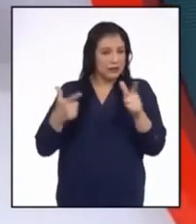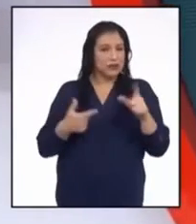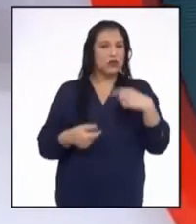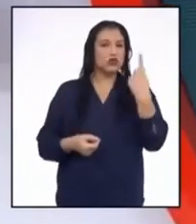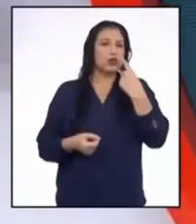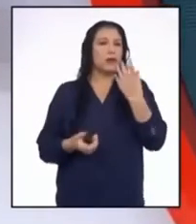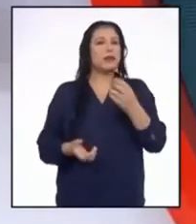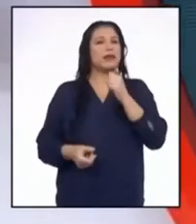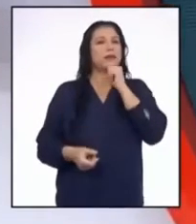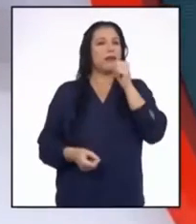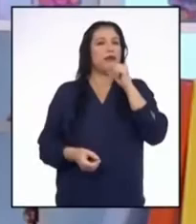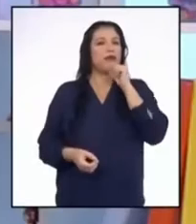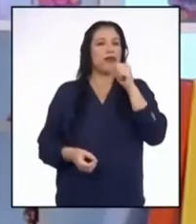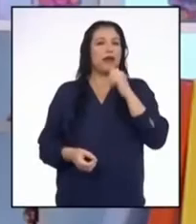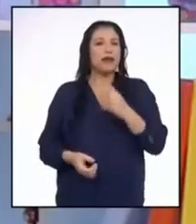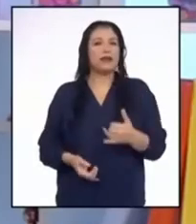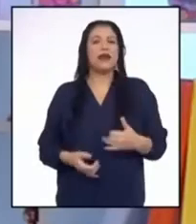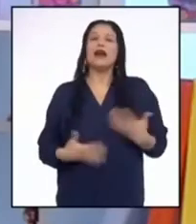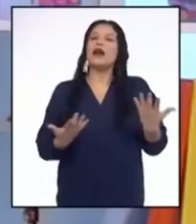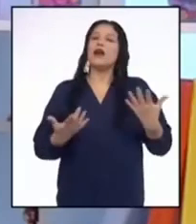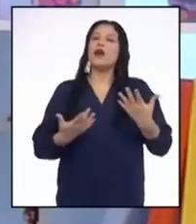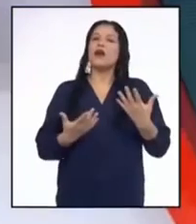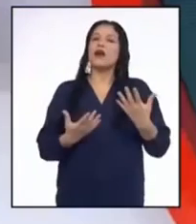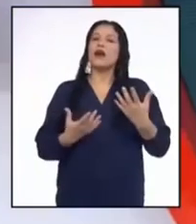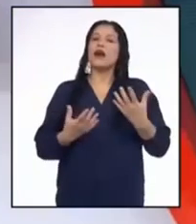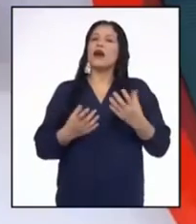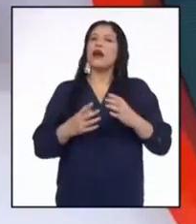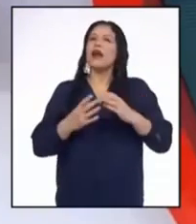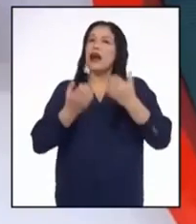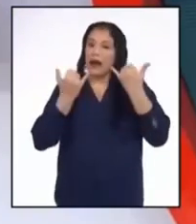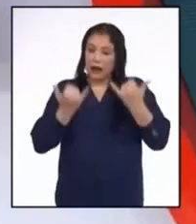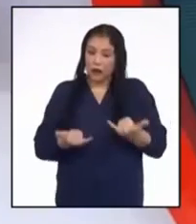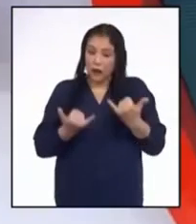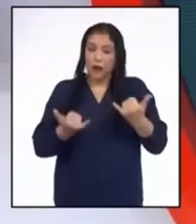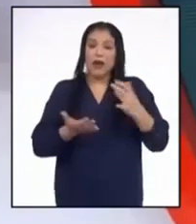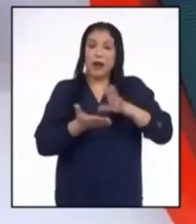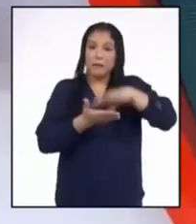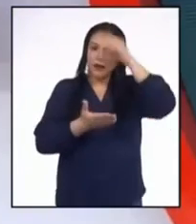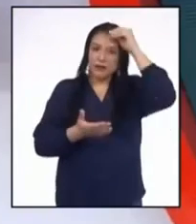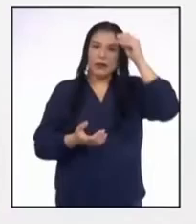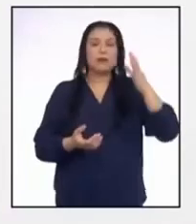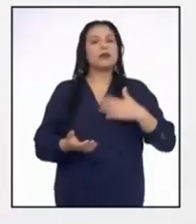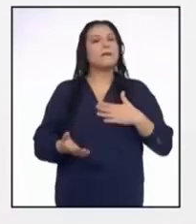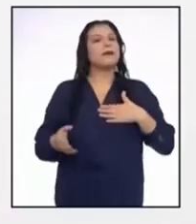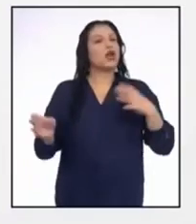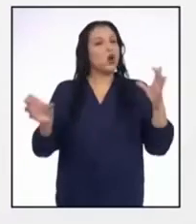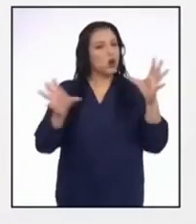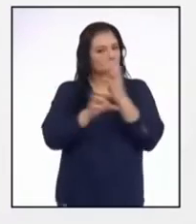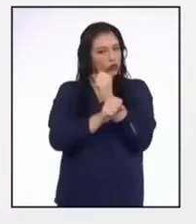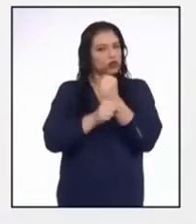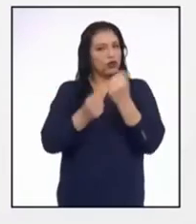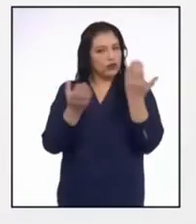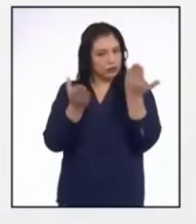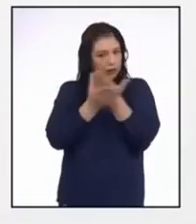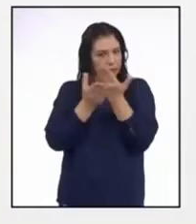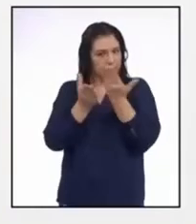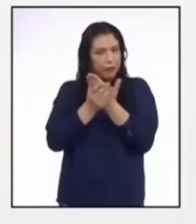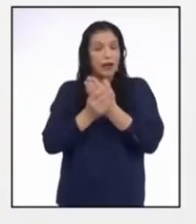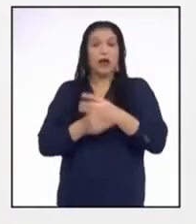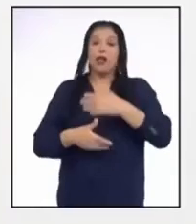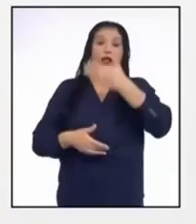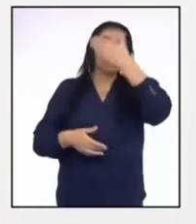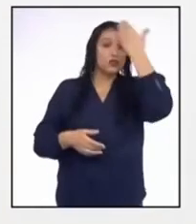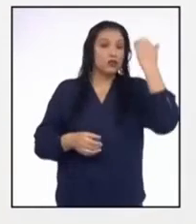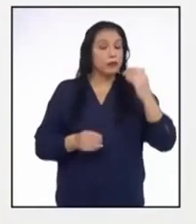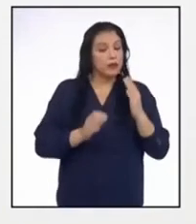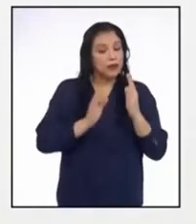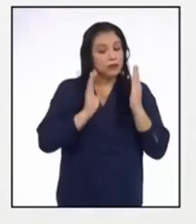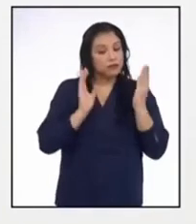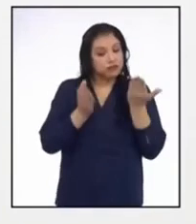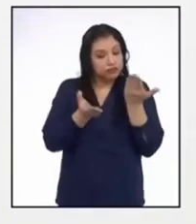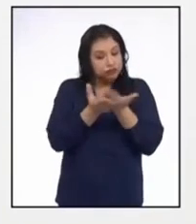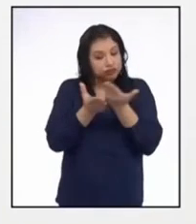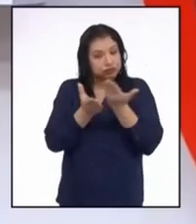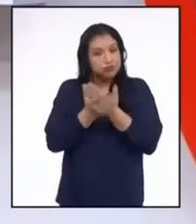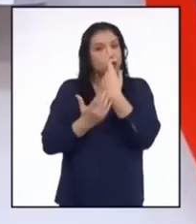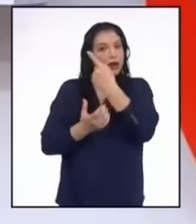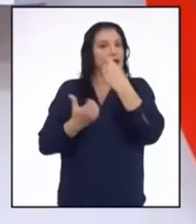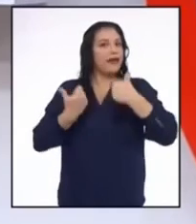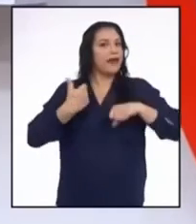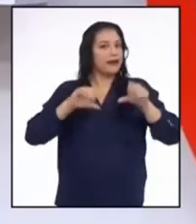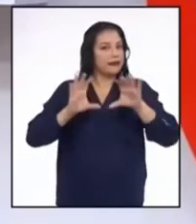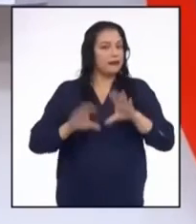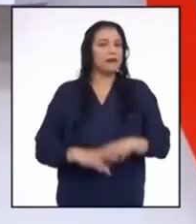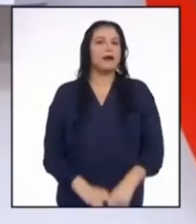falta incluir lo que aprendimos en el programa del día de hoy y mis conclusiones. No olviden organizar todo por